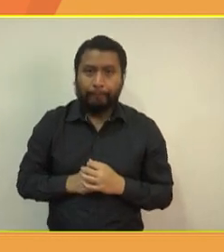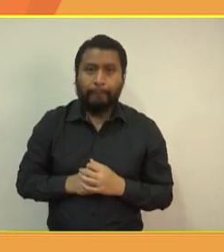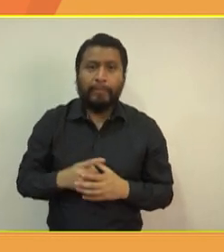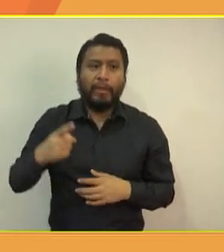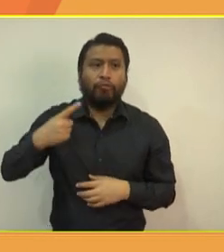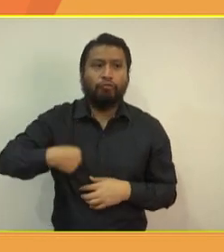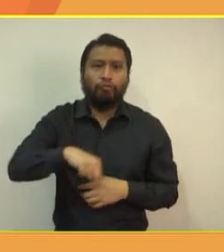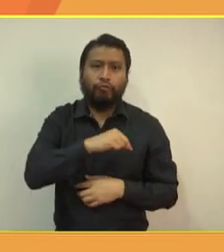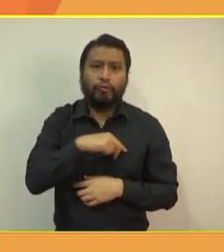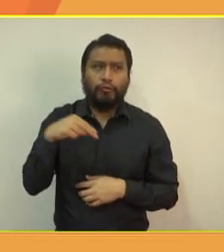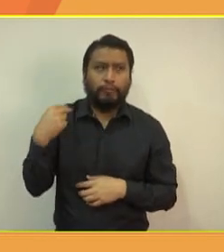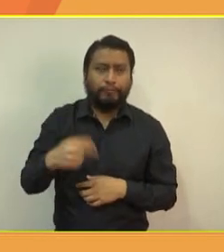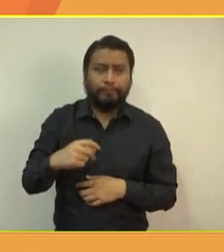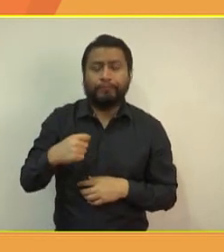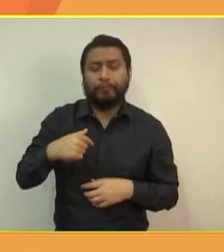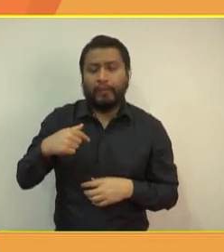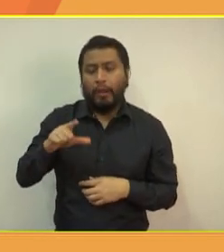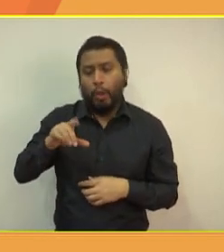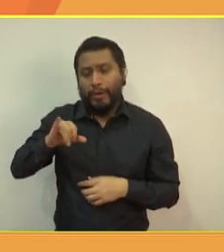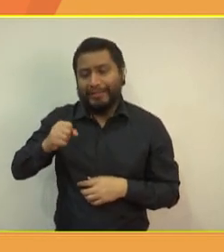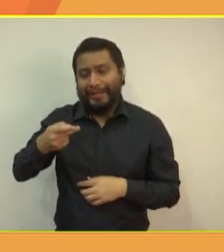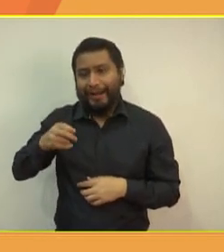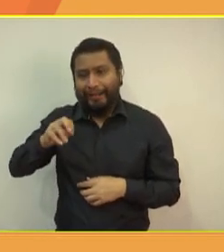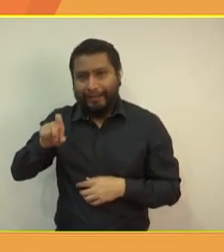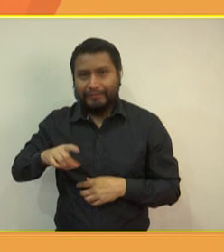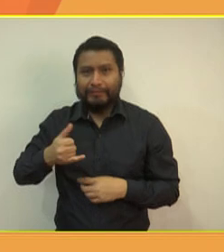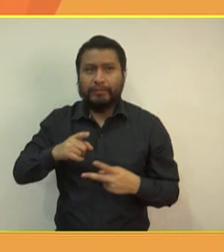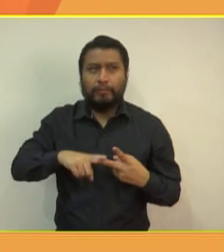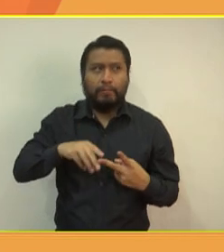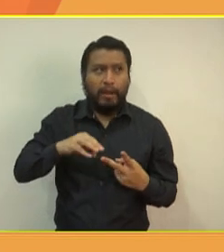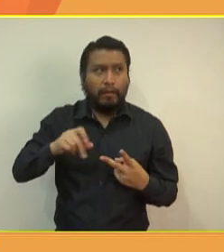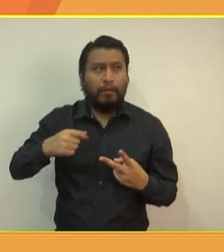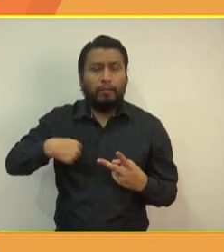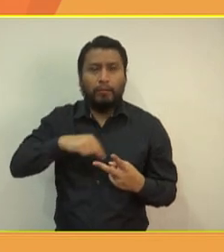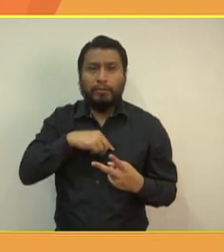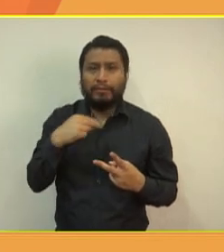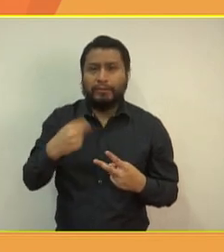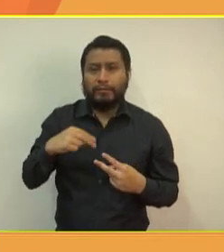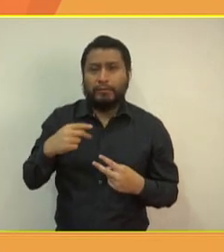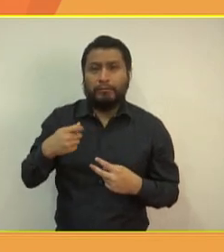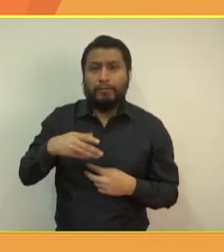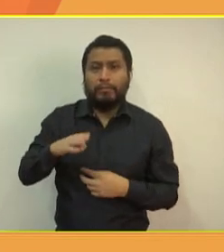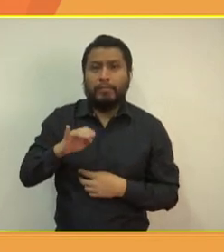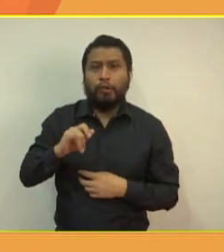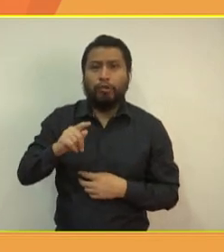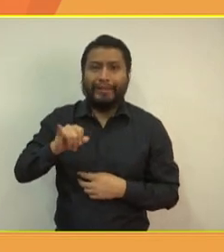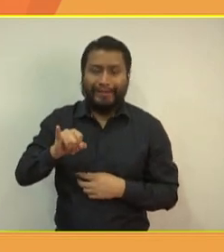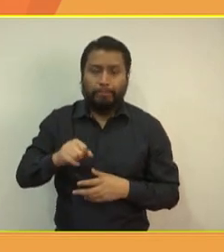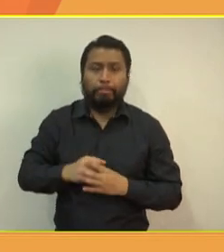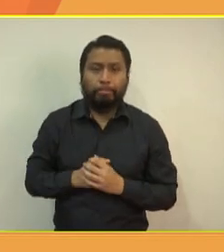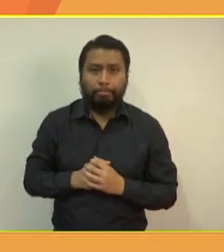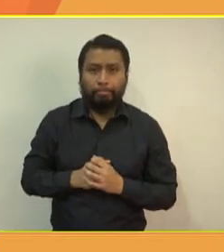Nosotros somos Luis Hernández y Mariana y nuestro proyecto se llama Bioti.